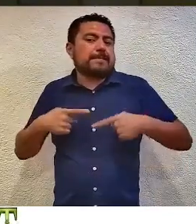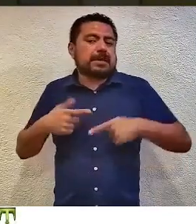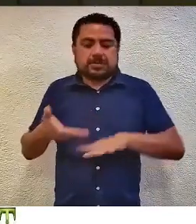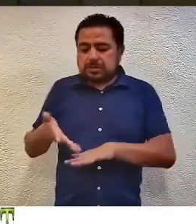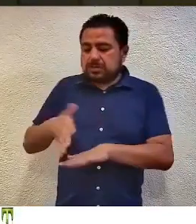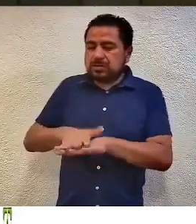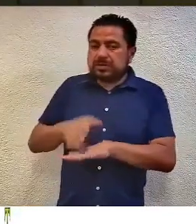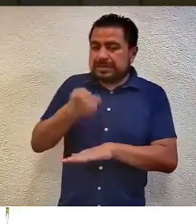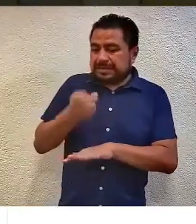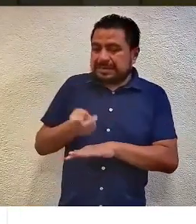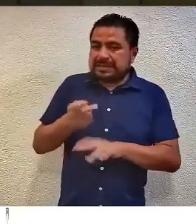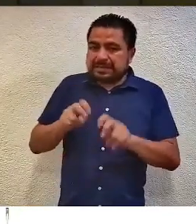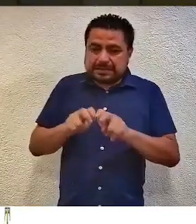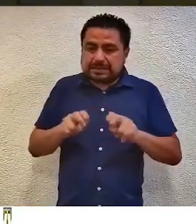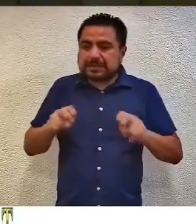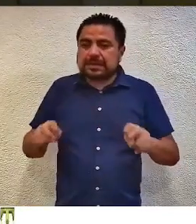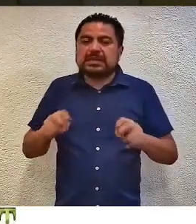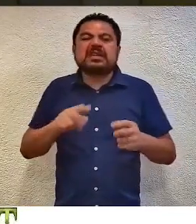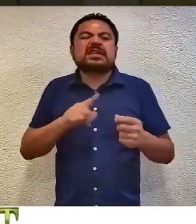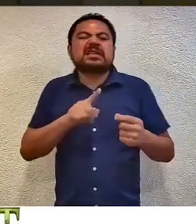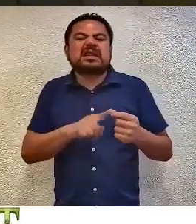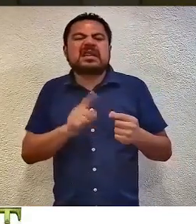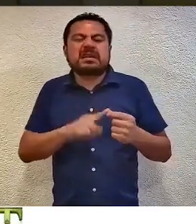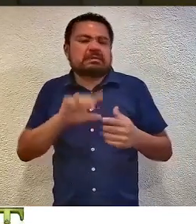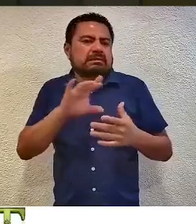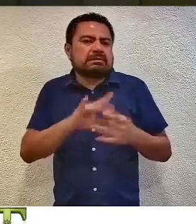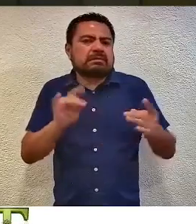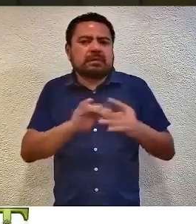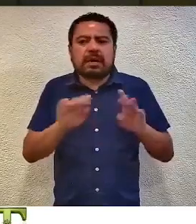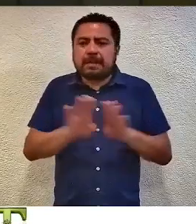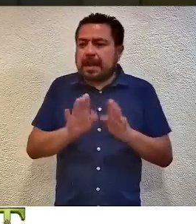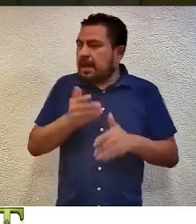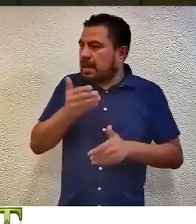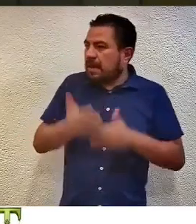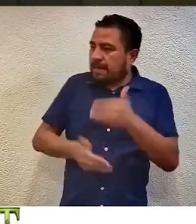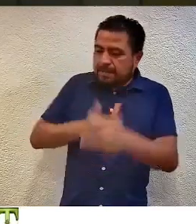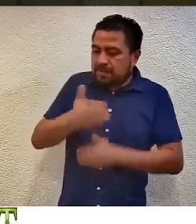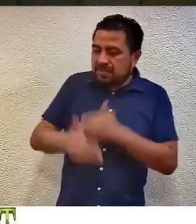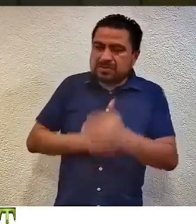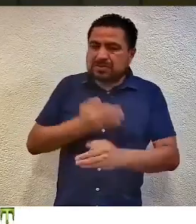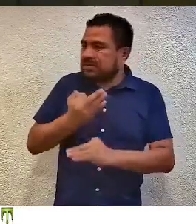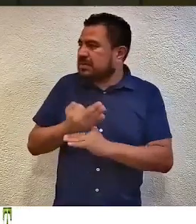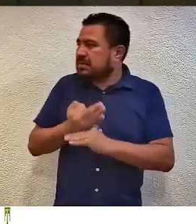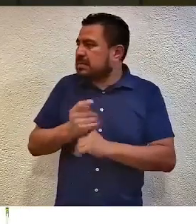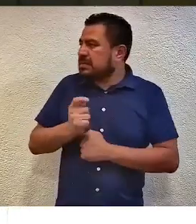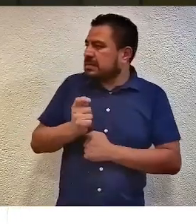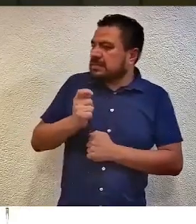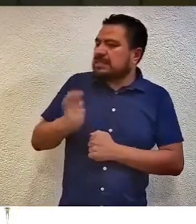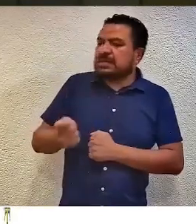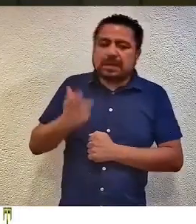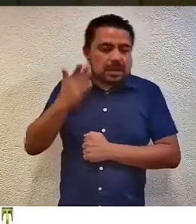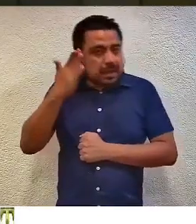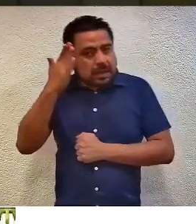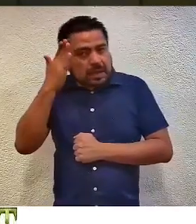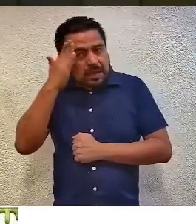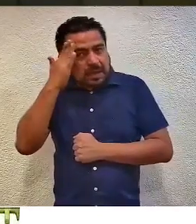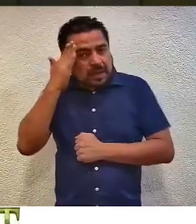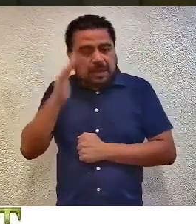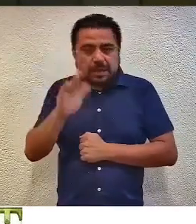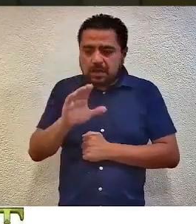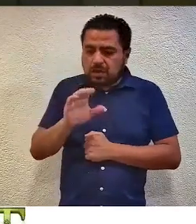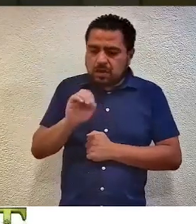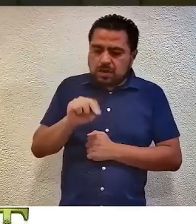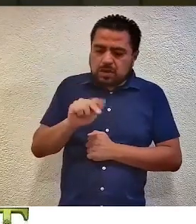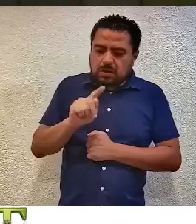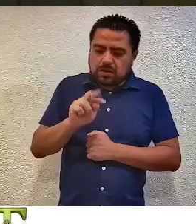de este tribunal, a quien daríamos cuenta para el procedimiento respectivo, sería al titular del órgano de